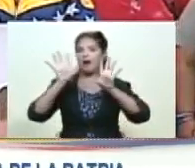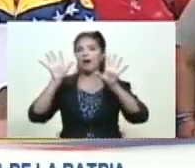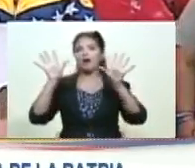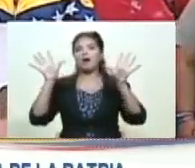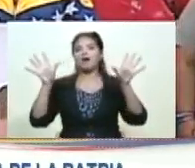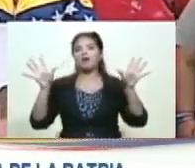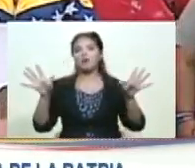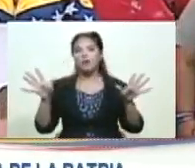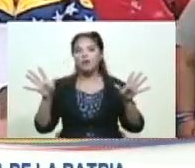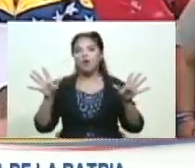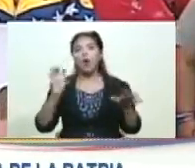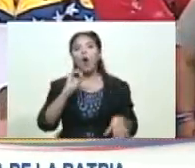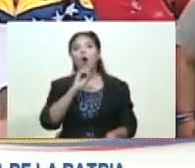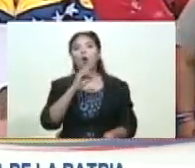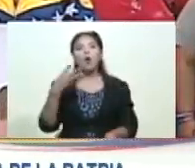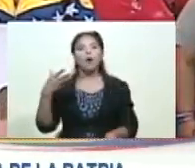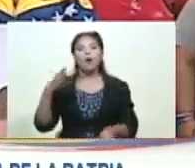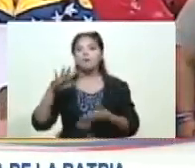La ida de Obama,